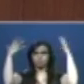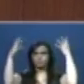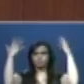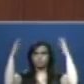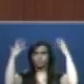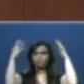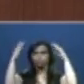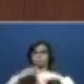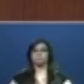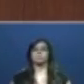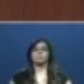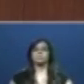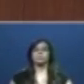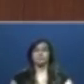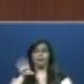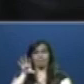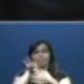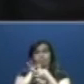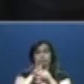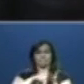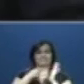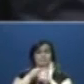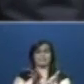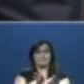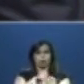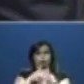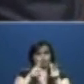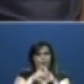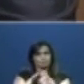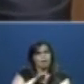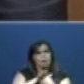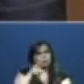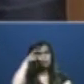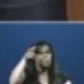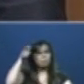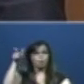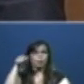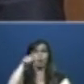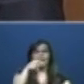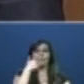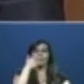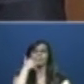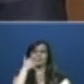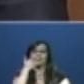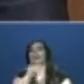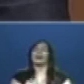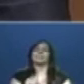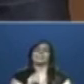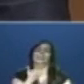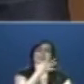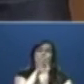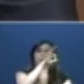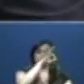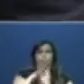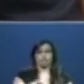relación en relación con el sistema de servicios sociales en el medio rural se ubican casi dos tercios de los centros de acción social y de las plazas